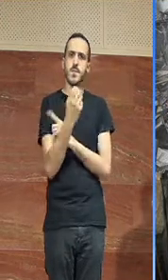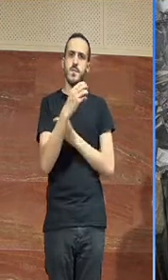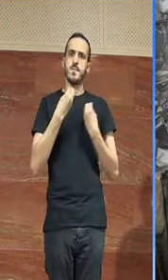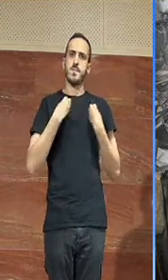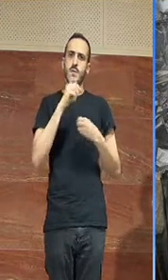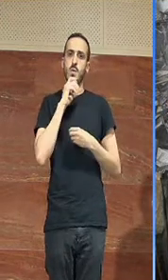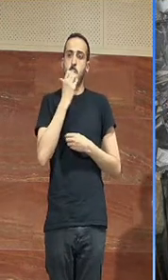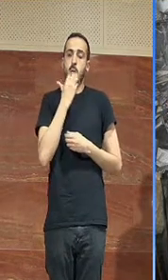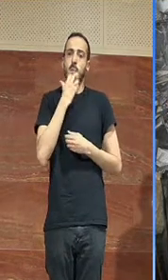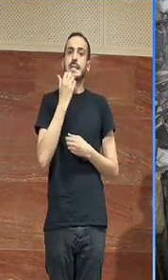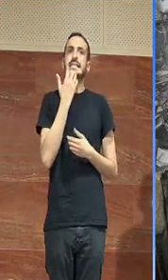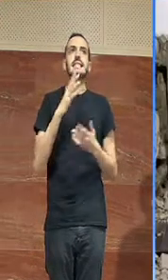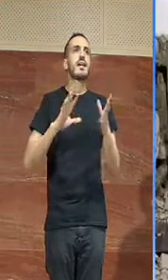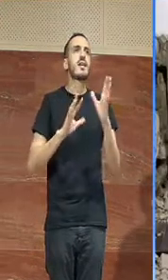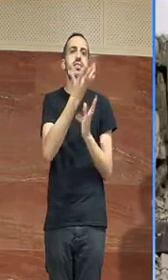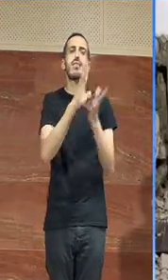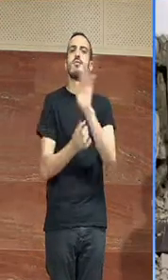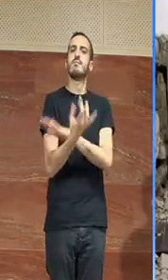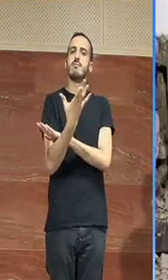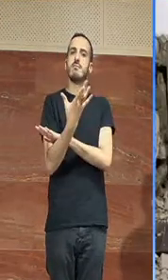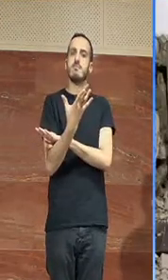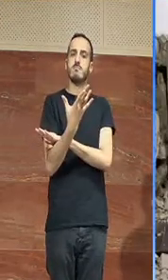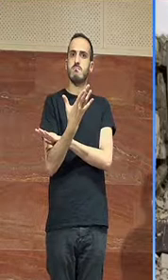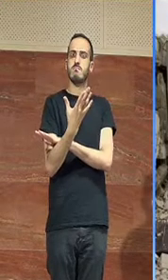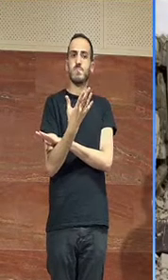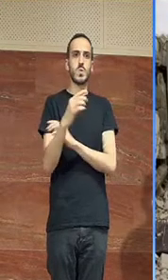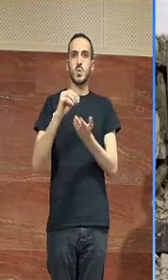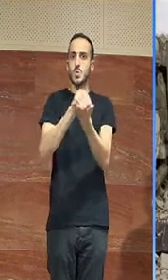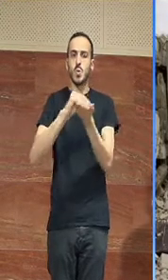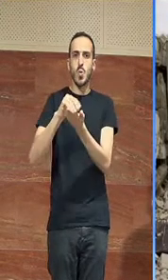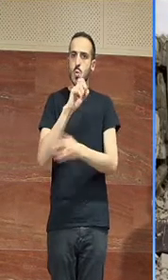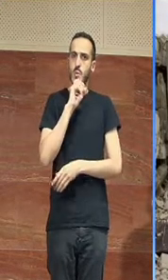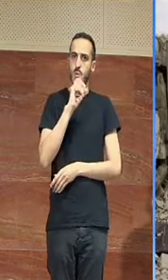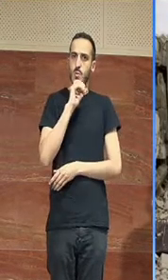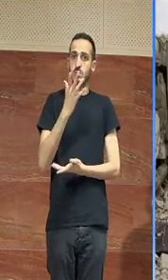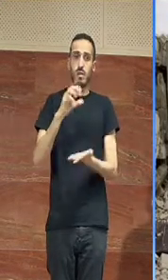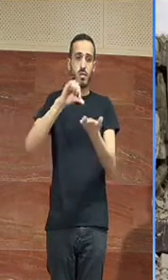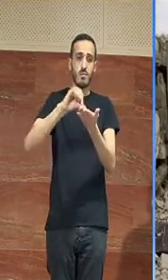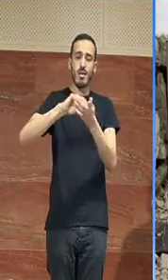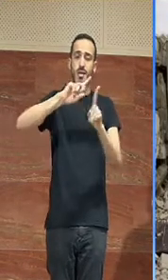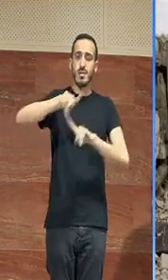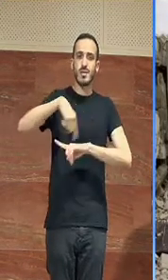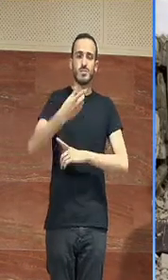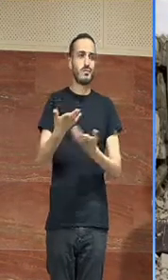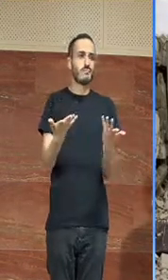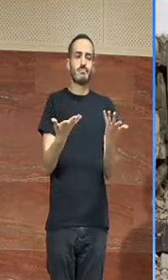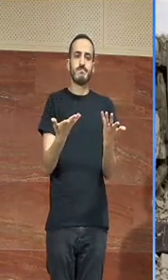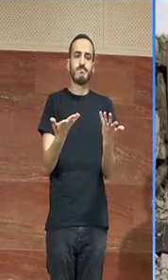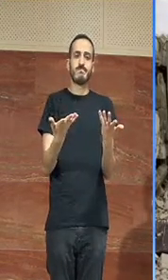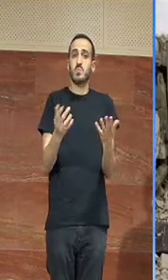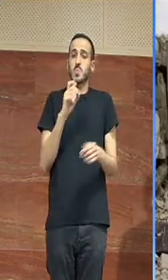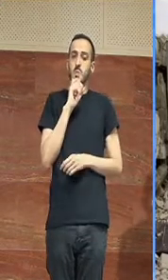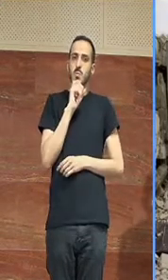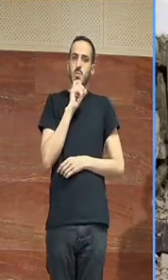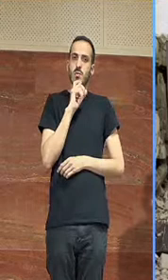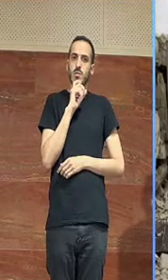detener un incendio en el caso de que se produzca, ¿no? Cómo quedan las ciudades y qué servicios y qué hábitats